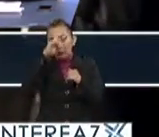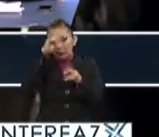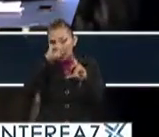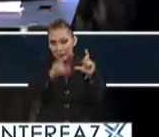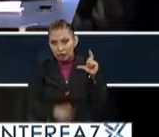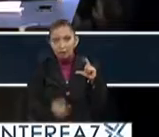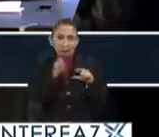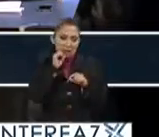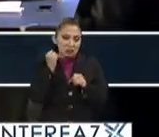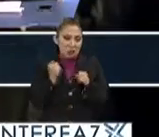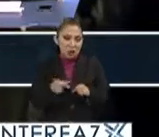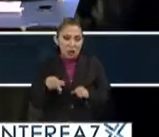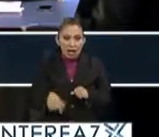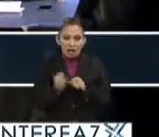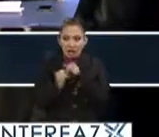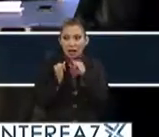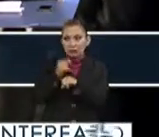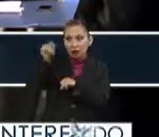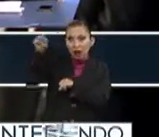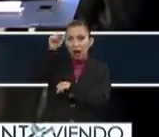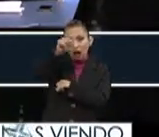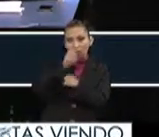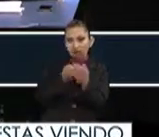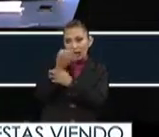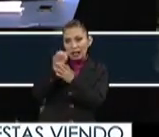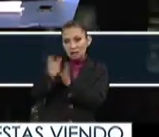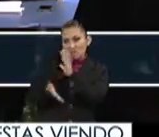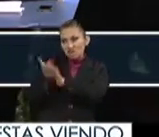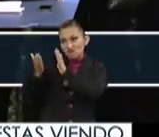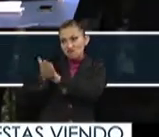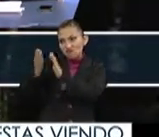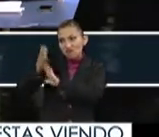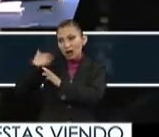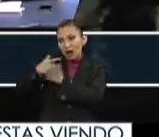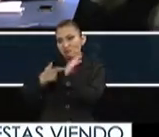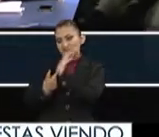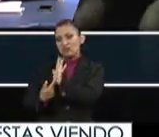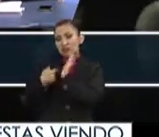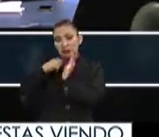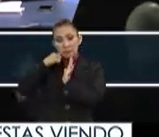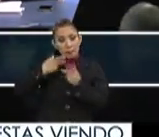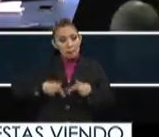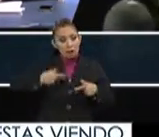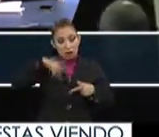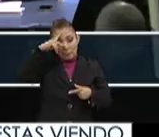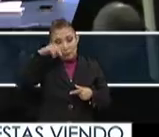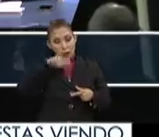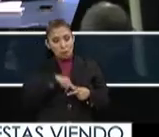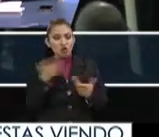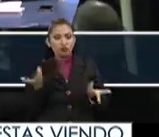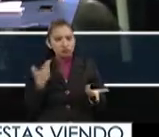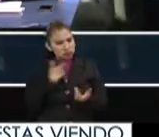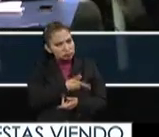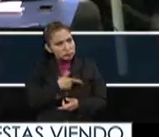país, incluso seguramente también a nivel internacional, estas alianzas que se van haciendo, y también un público mexicano muy